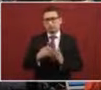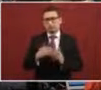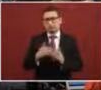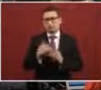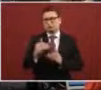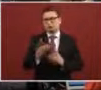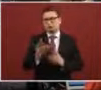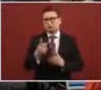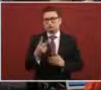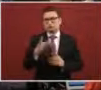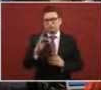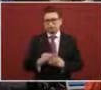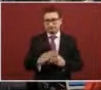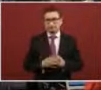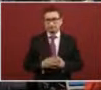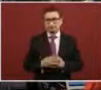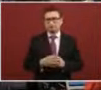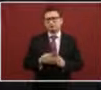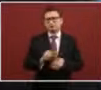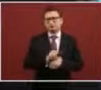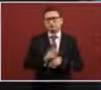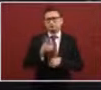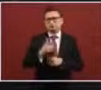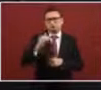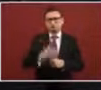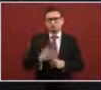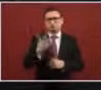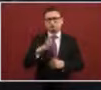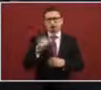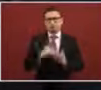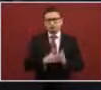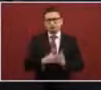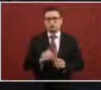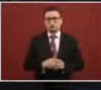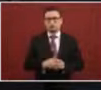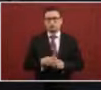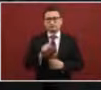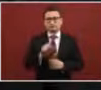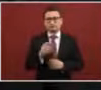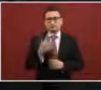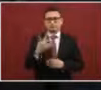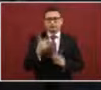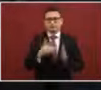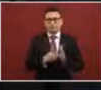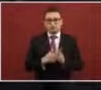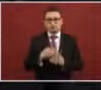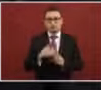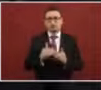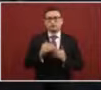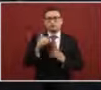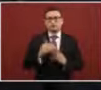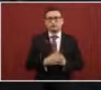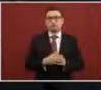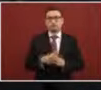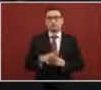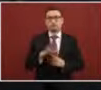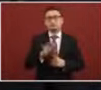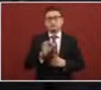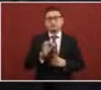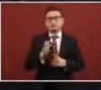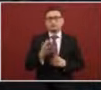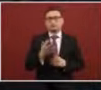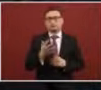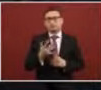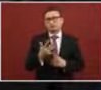Y el vehículo más barato que teníamos, el bochito de 10 mil pesos, se vendió en 65 mil pesos con un sobreprecio de